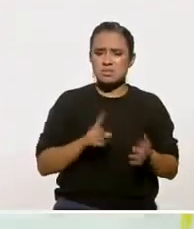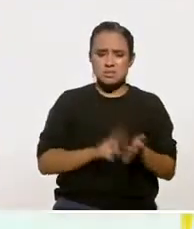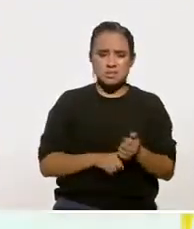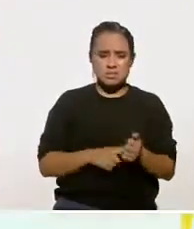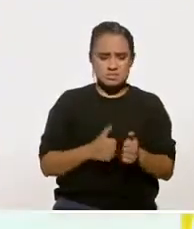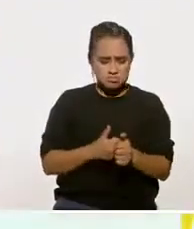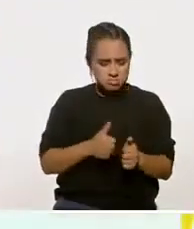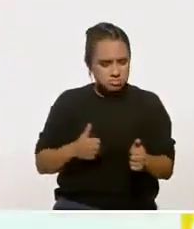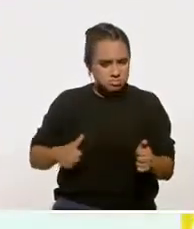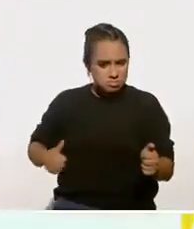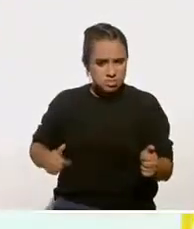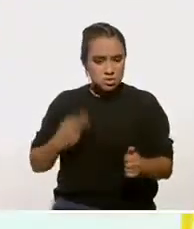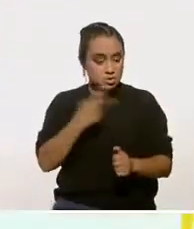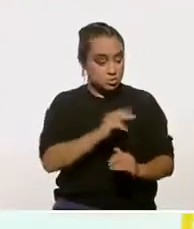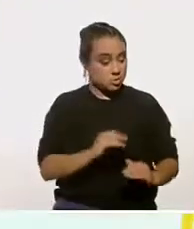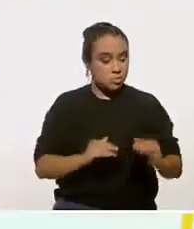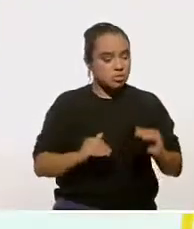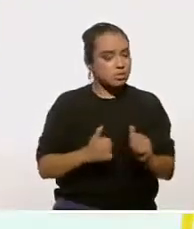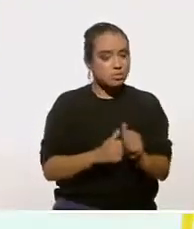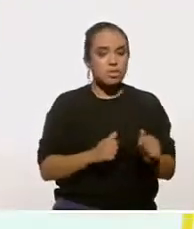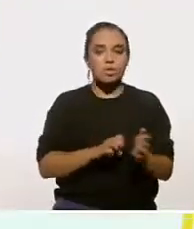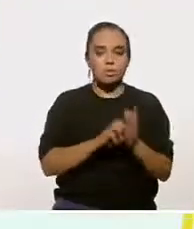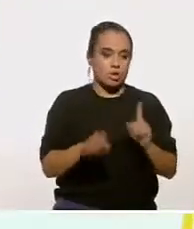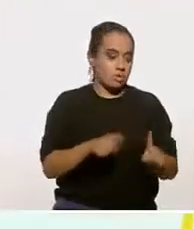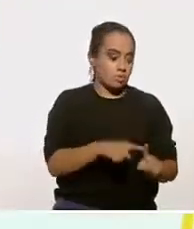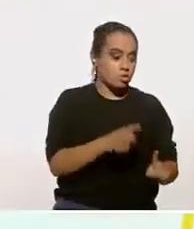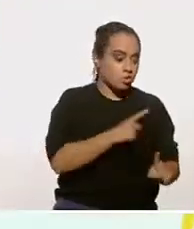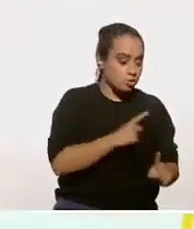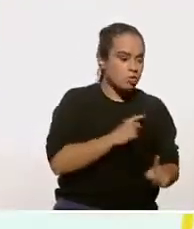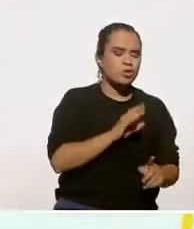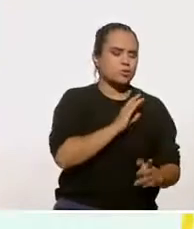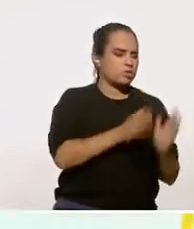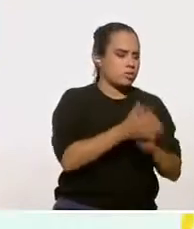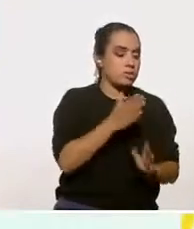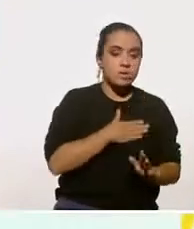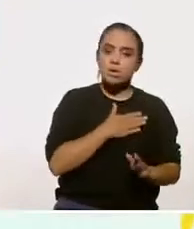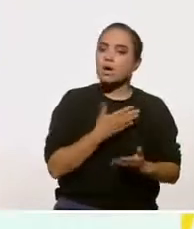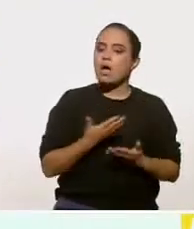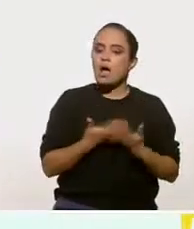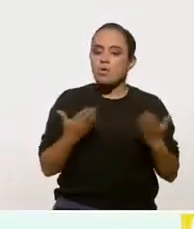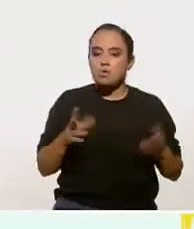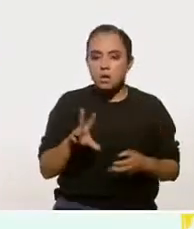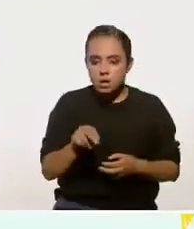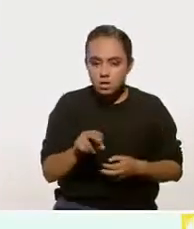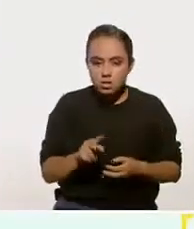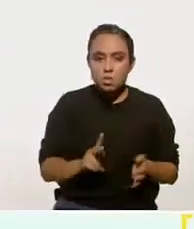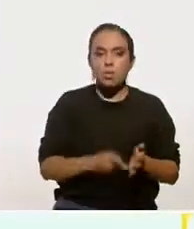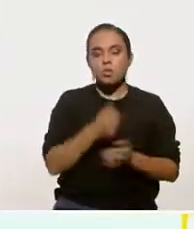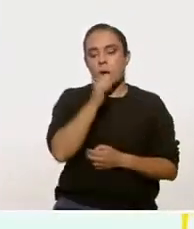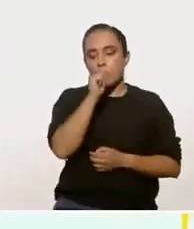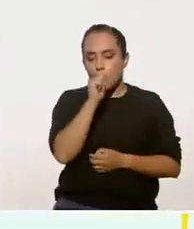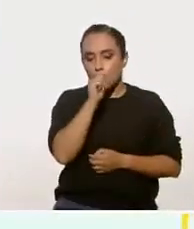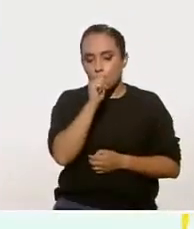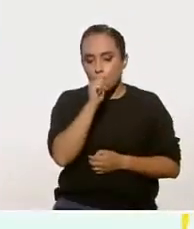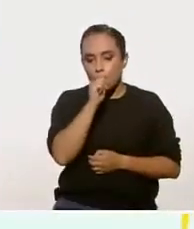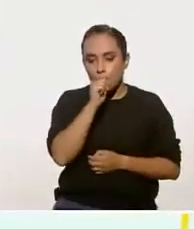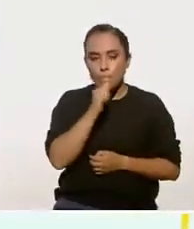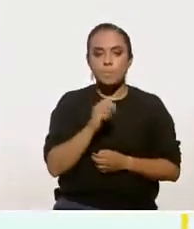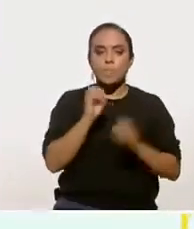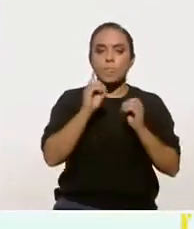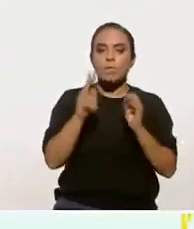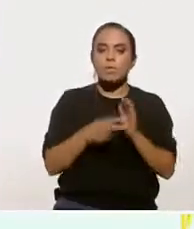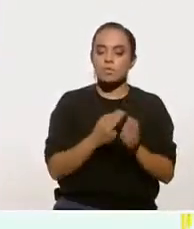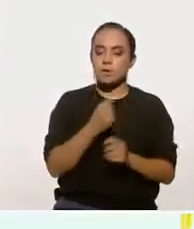en el desarrollo, ya podían ir al baño por su cuenta y ahora no, ya están volviendo a chuparse el dedo, quieren regresar al